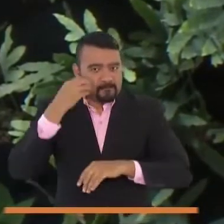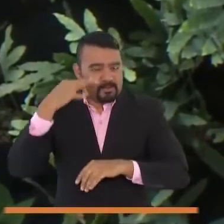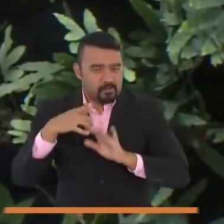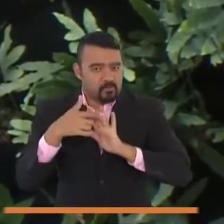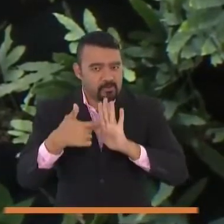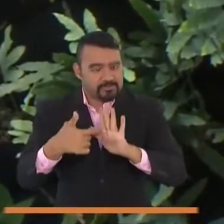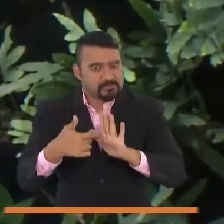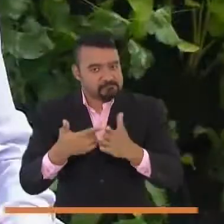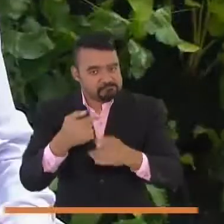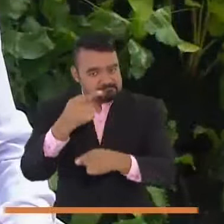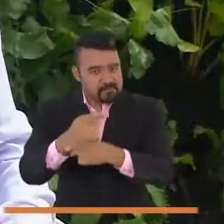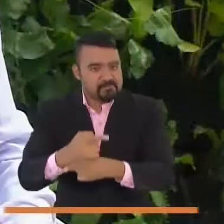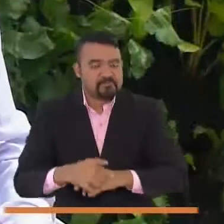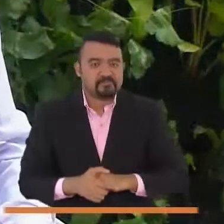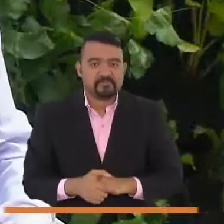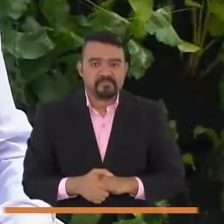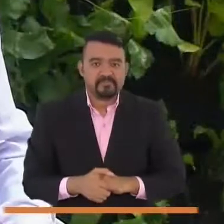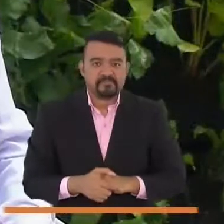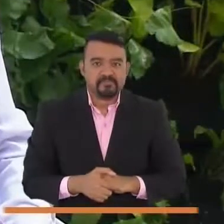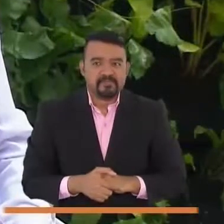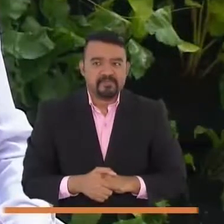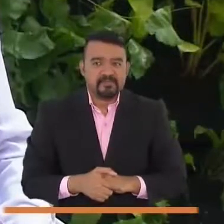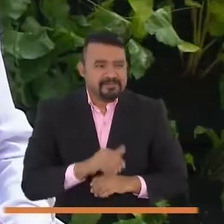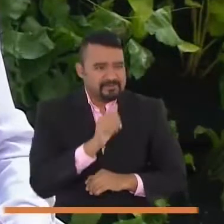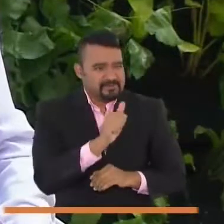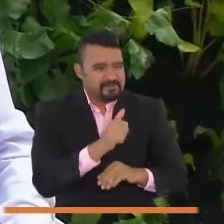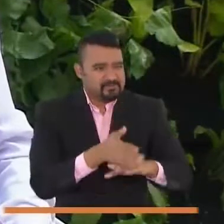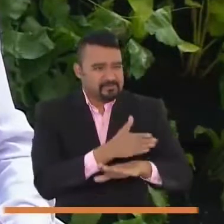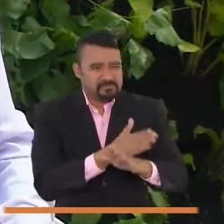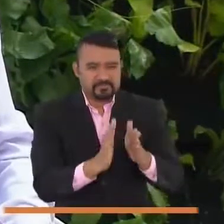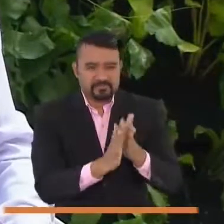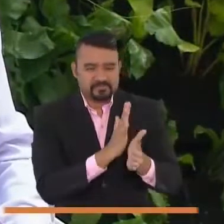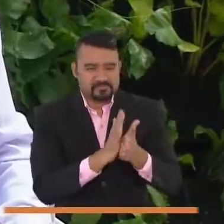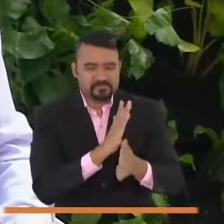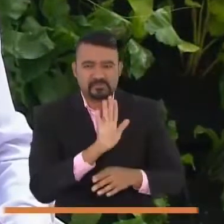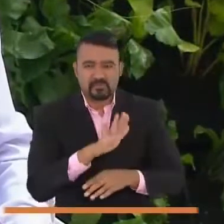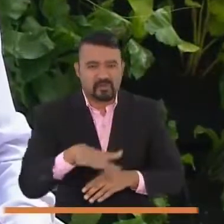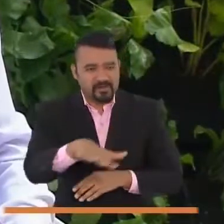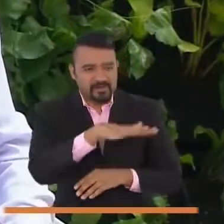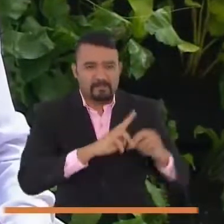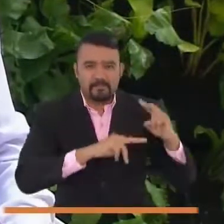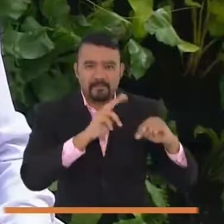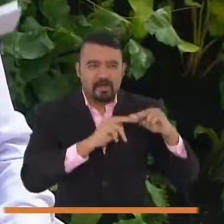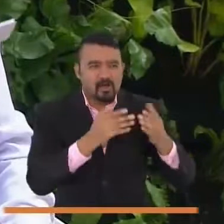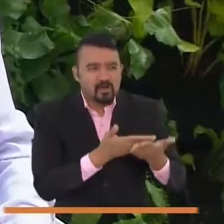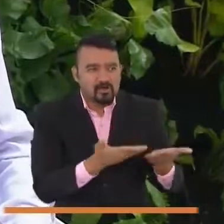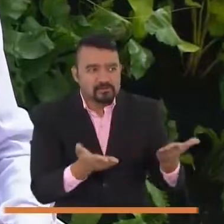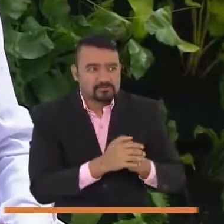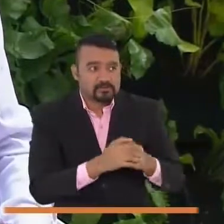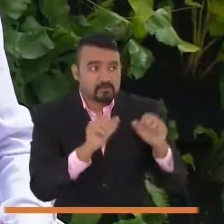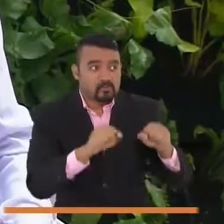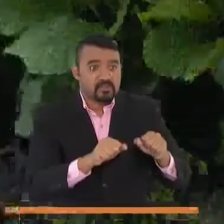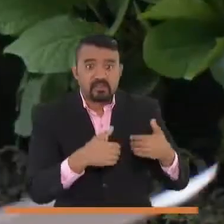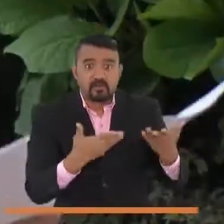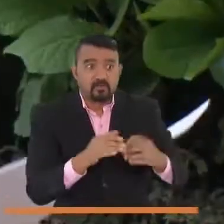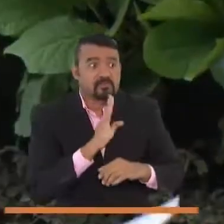Secretario, hablemos de esas obras complementarias precisamente de este proyecto, pues el alcalde ya las mencionó, ampliemos, lo importante es que se le brindó